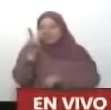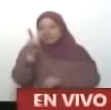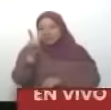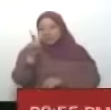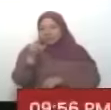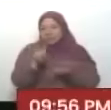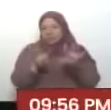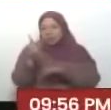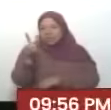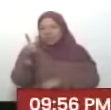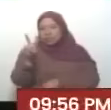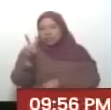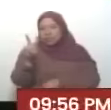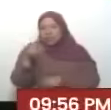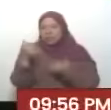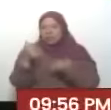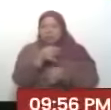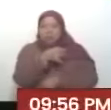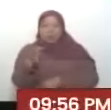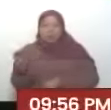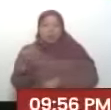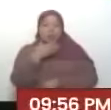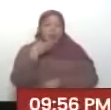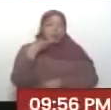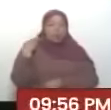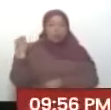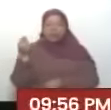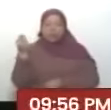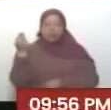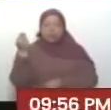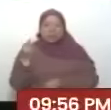Claro, y lo que y estamos es fino. ¿Ah?